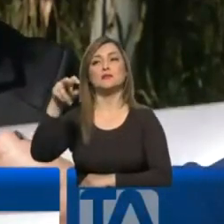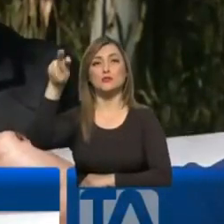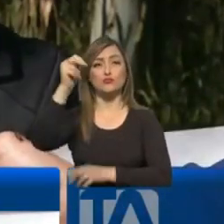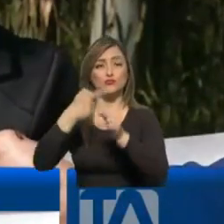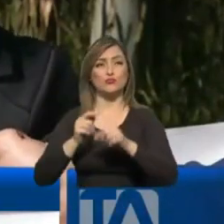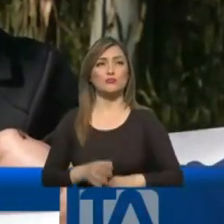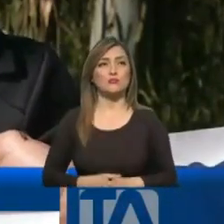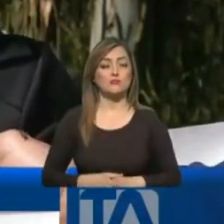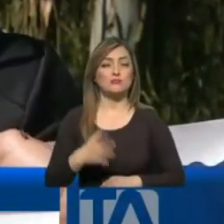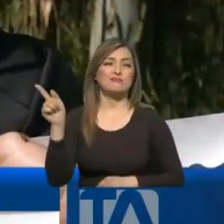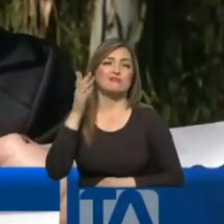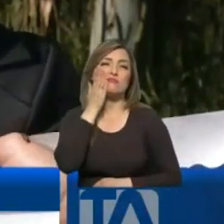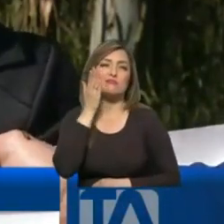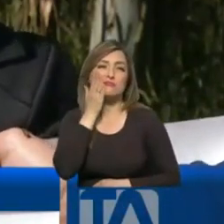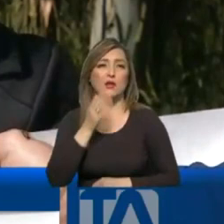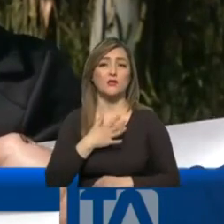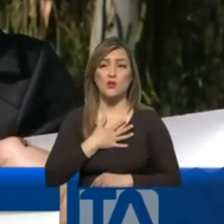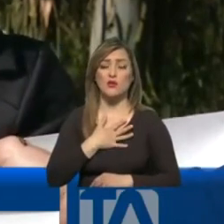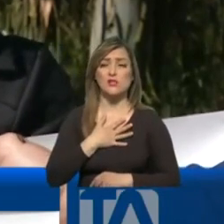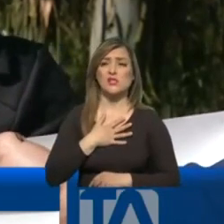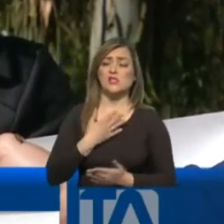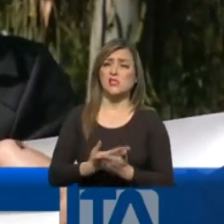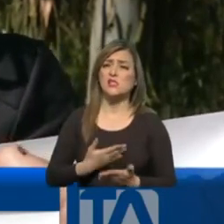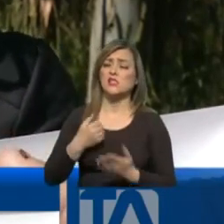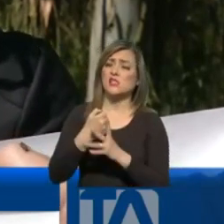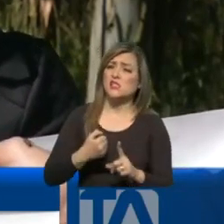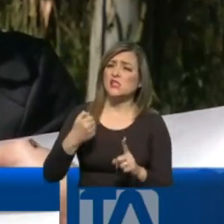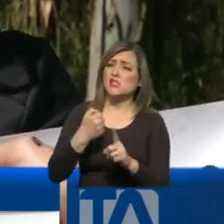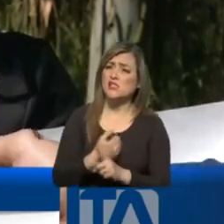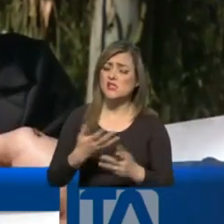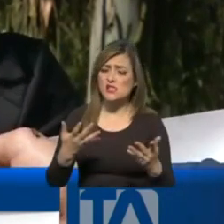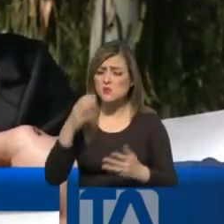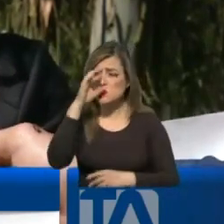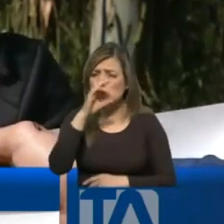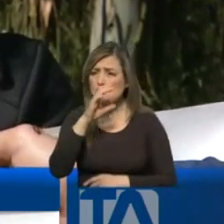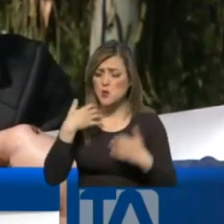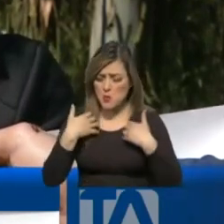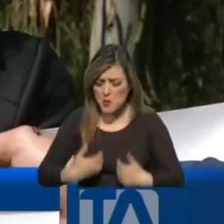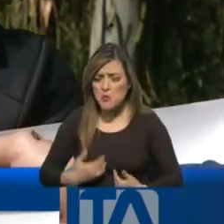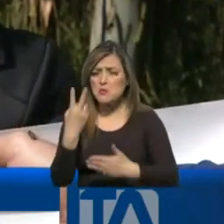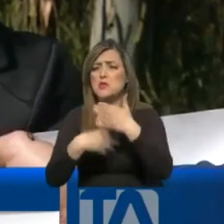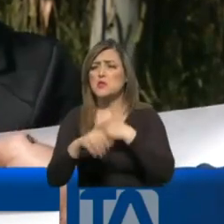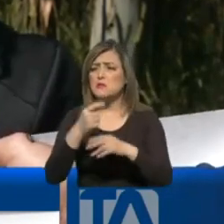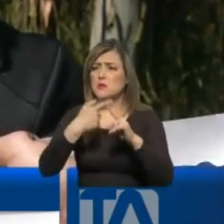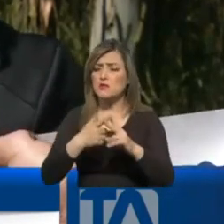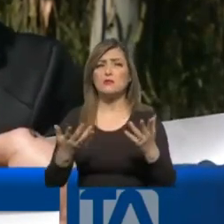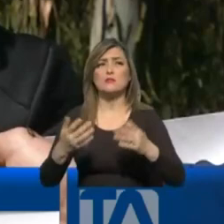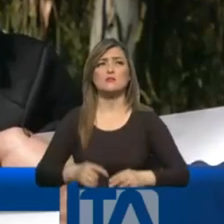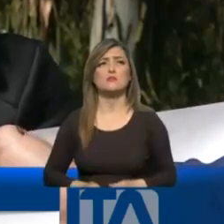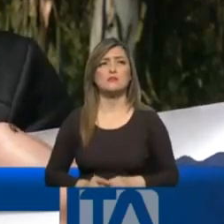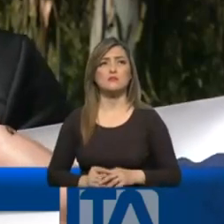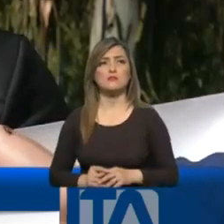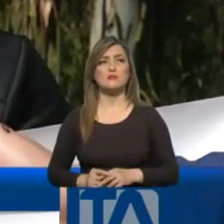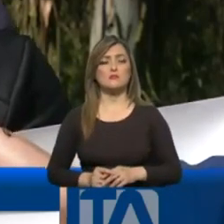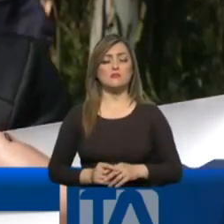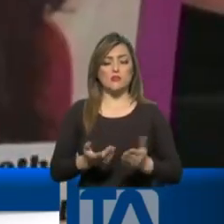que tanto como madre anhelaba que se dé y que estas búsquedas ya empezaran con el fin de que